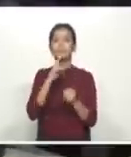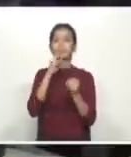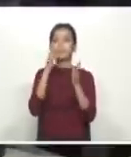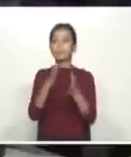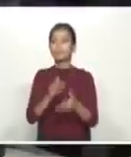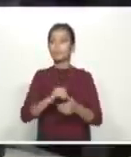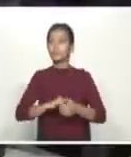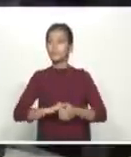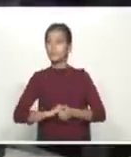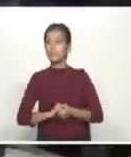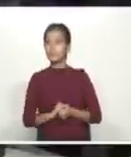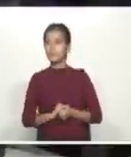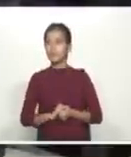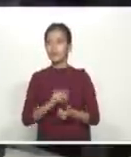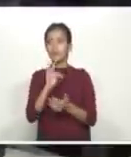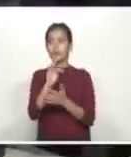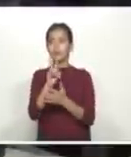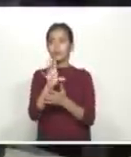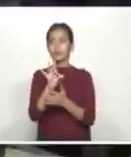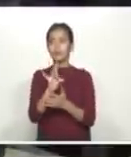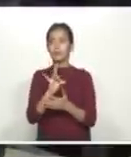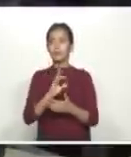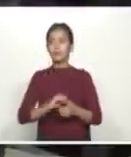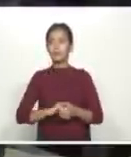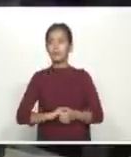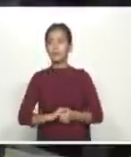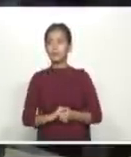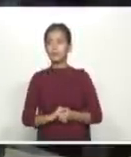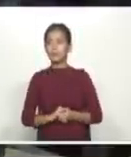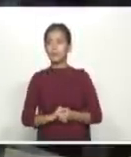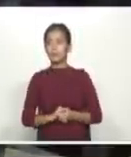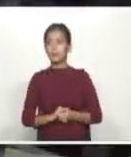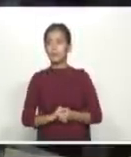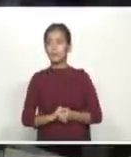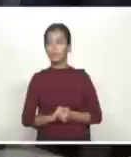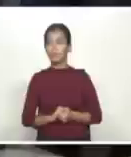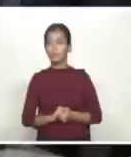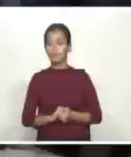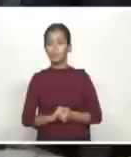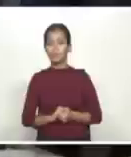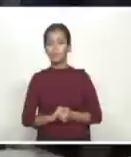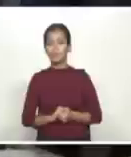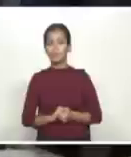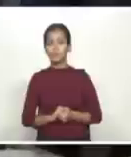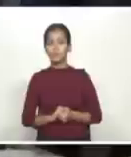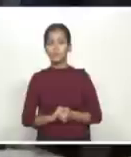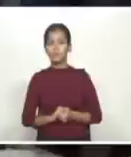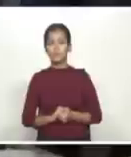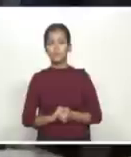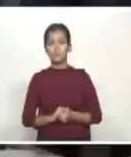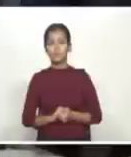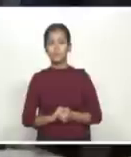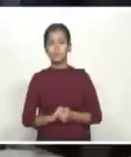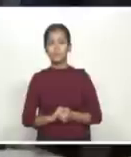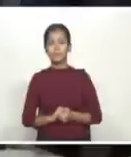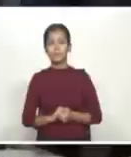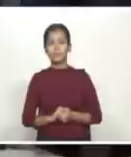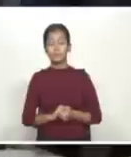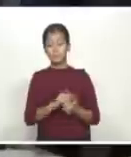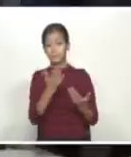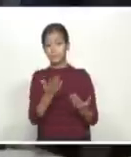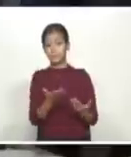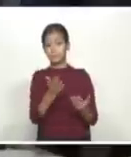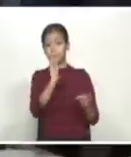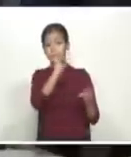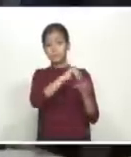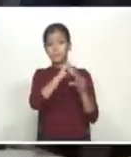agradecerle. A Canal 8 es primera vez. Quiero preguntarle antes de que se despida del pueblo hondureño. Okay. La elección del fiscal va a ser trascendental también para